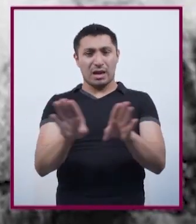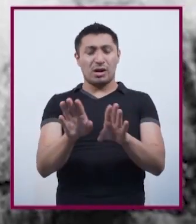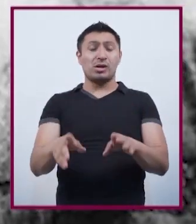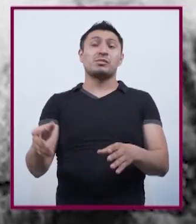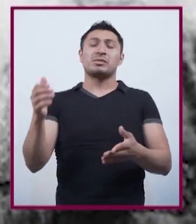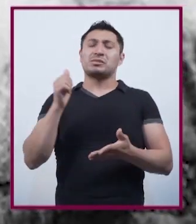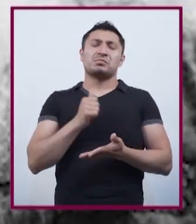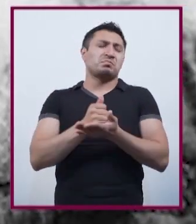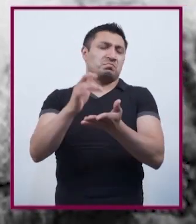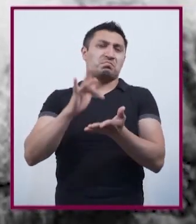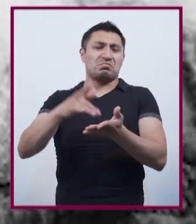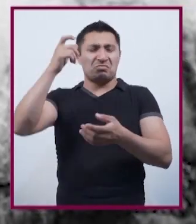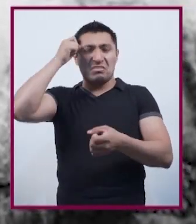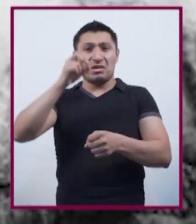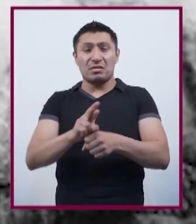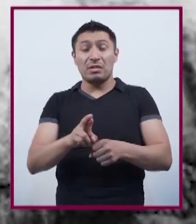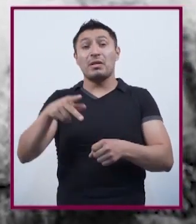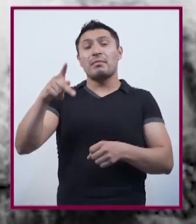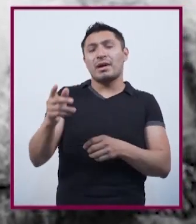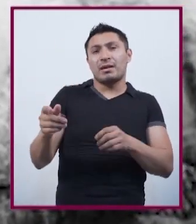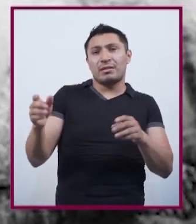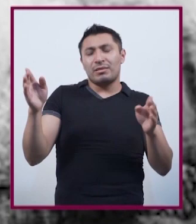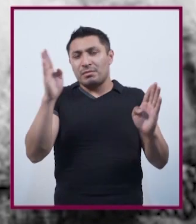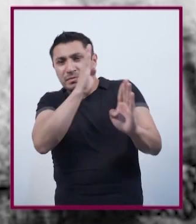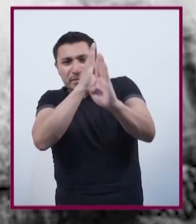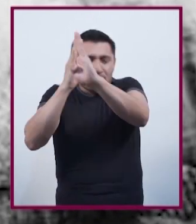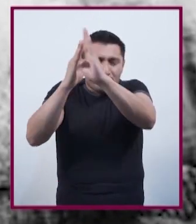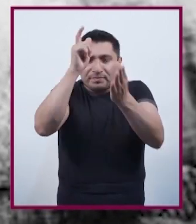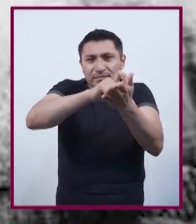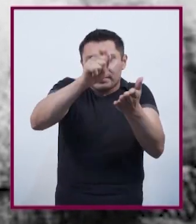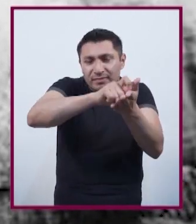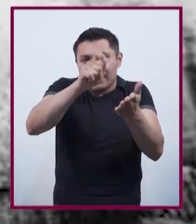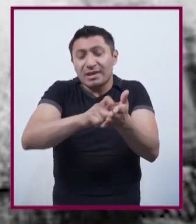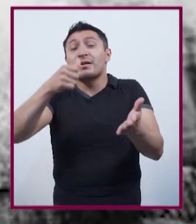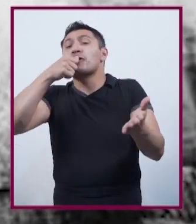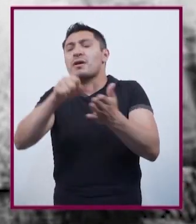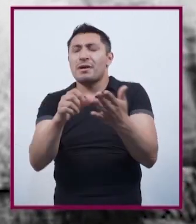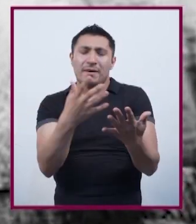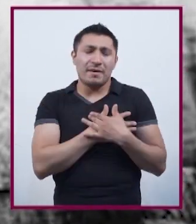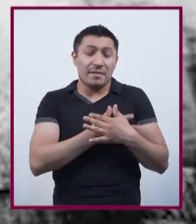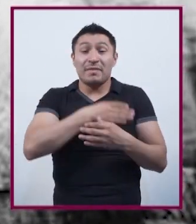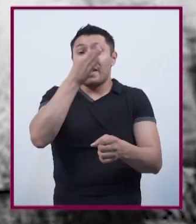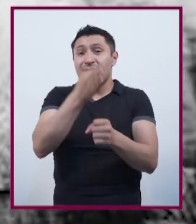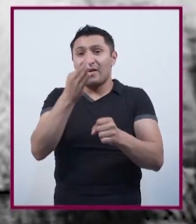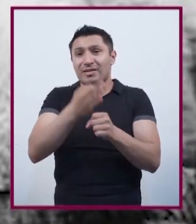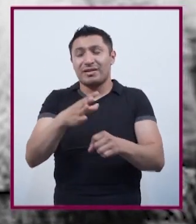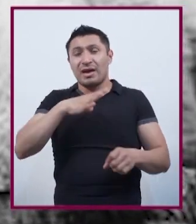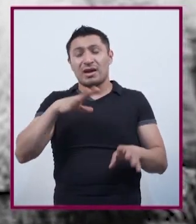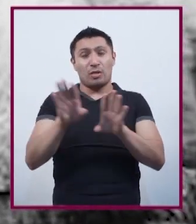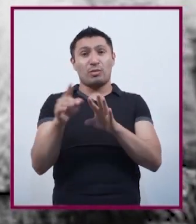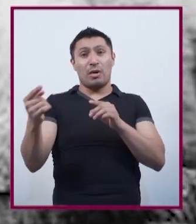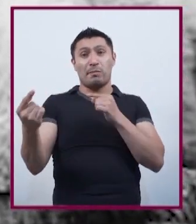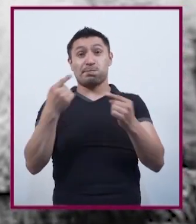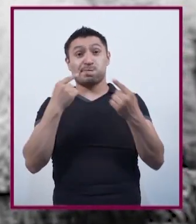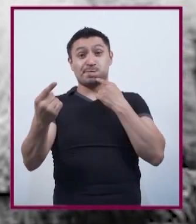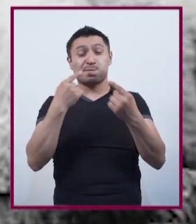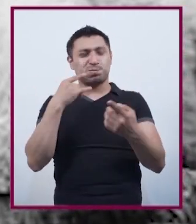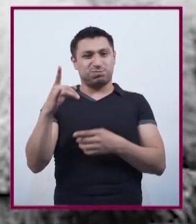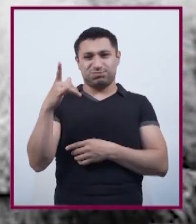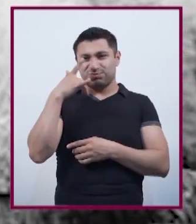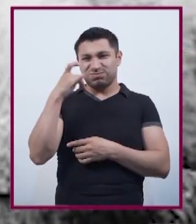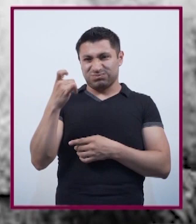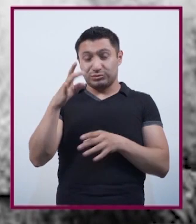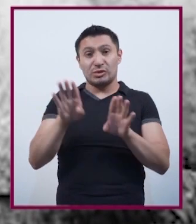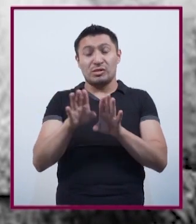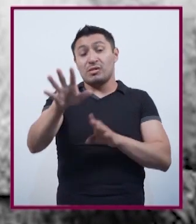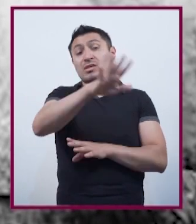estadounidense Doris Dana, a quien ella presentaba simplemente como su asistente, pero a escondidas le escribía apasionadas